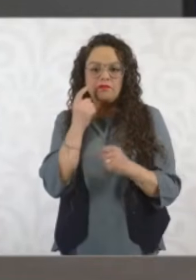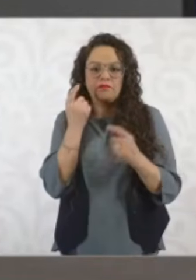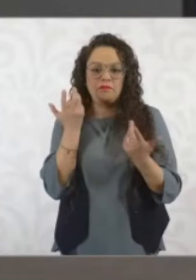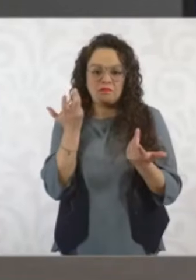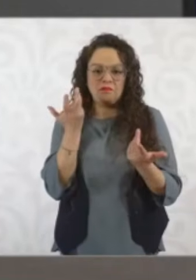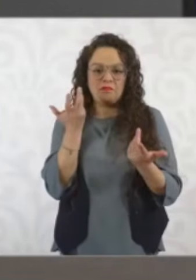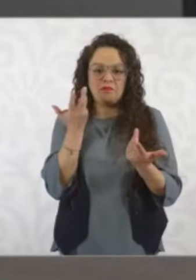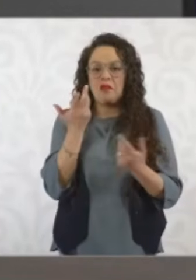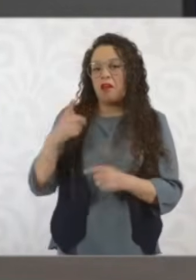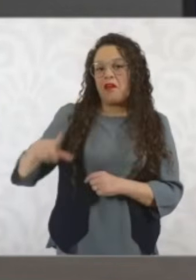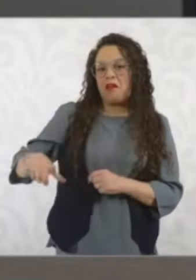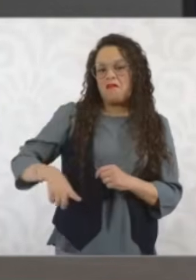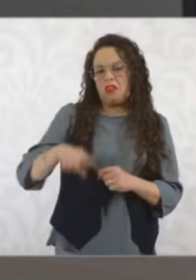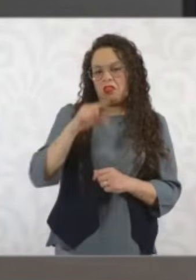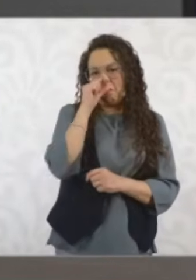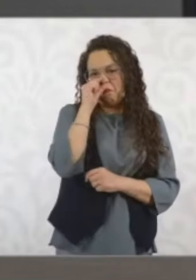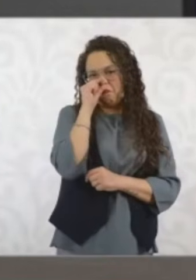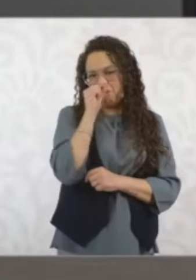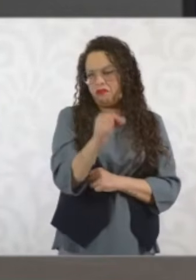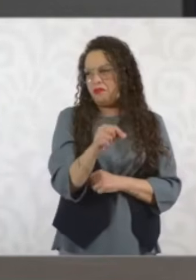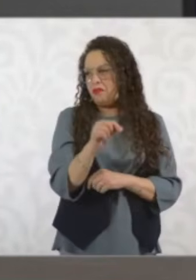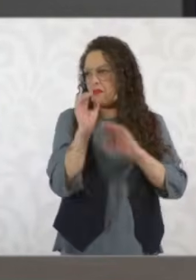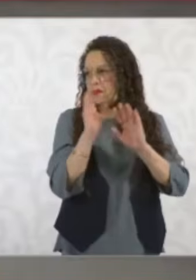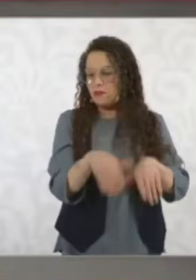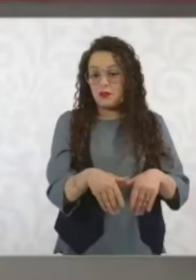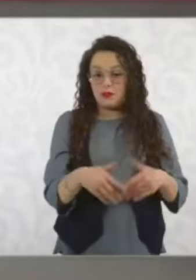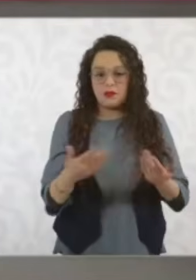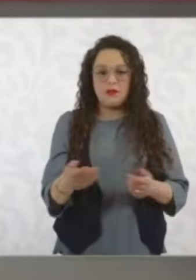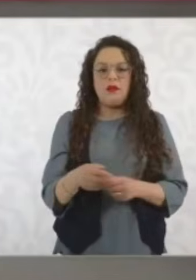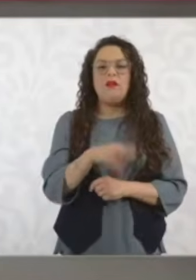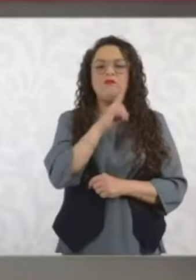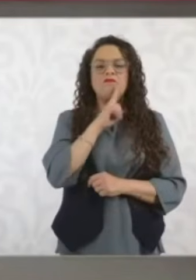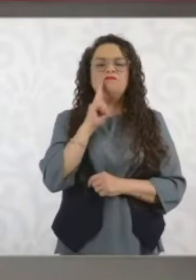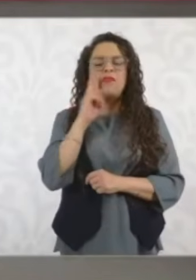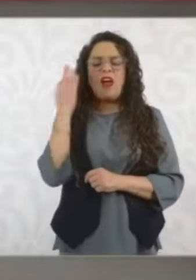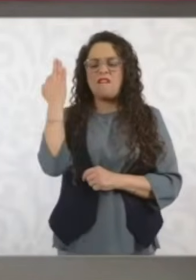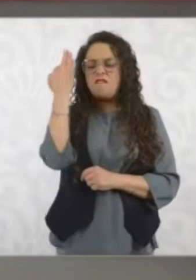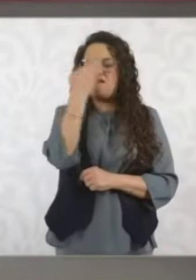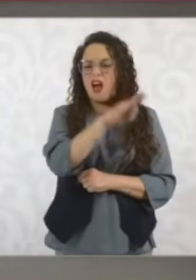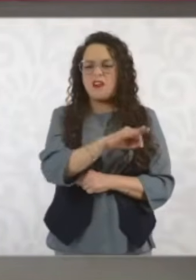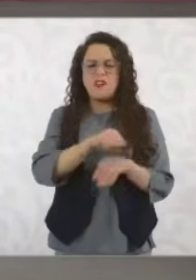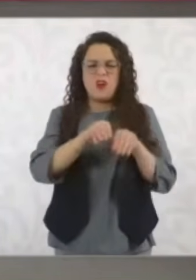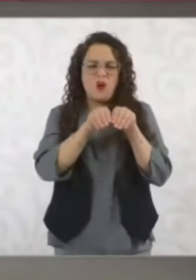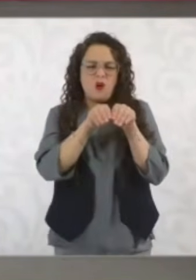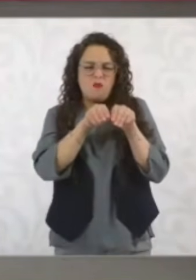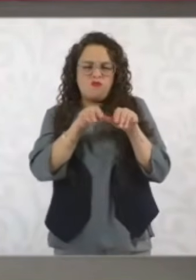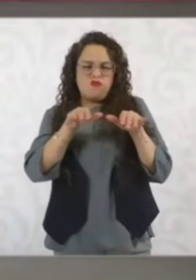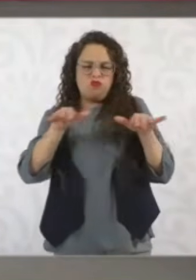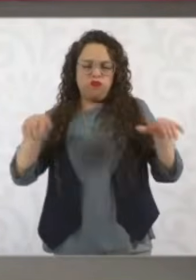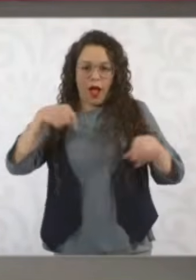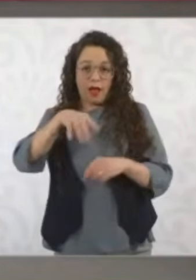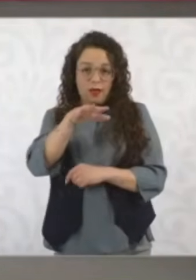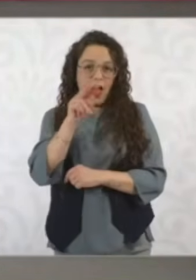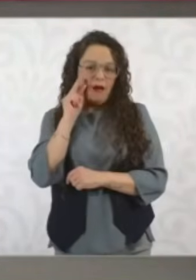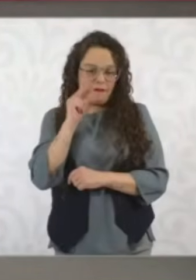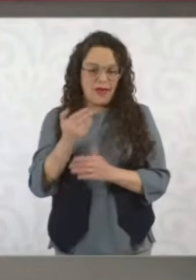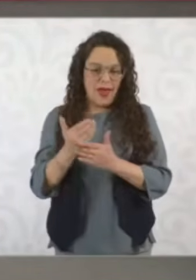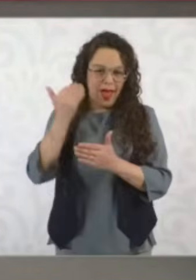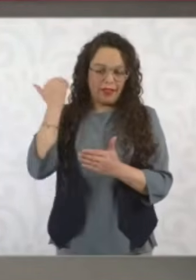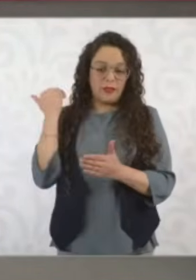obviamente una serie de oleada de noticias falsas que ya vimos en este programa. El 2 de